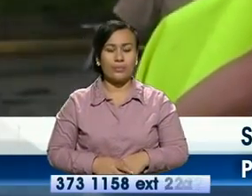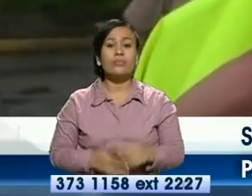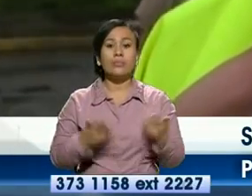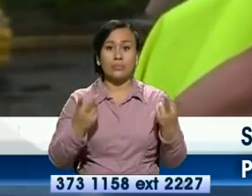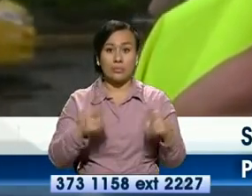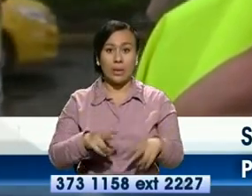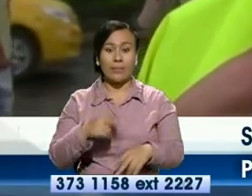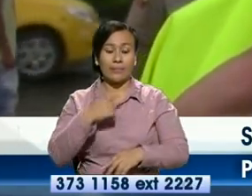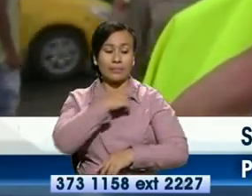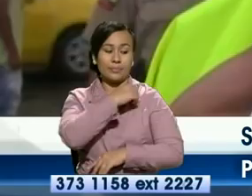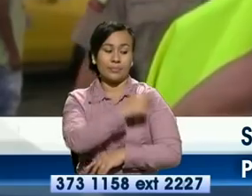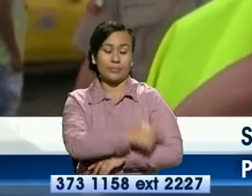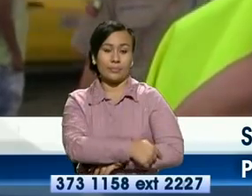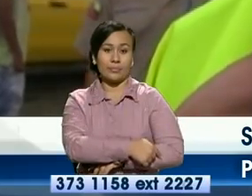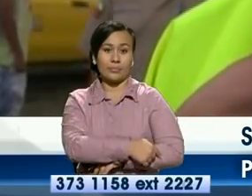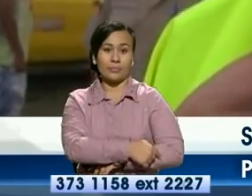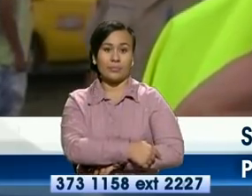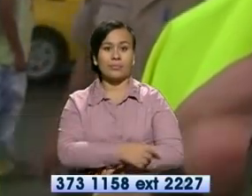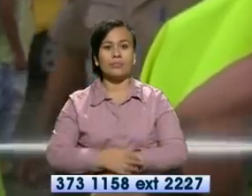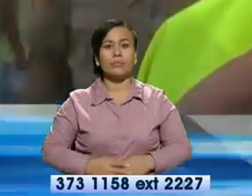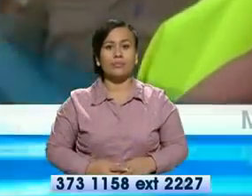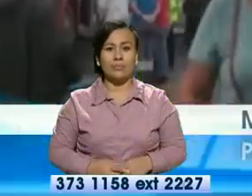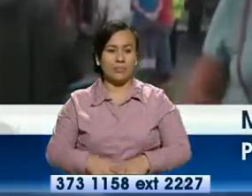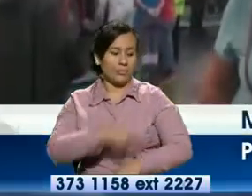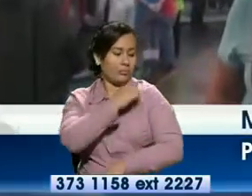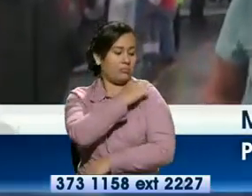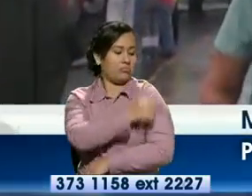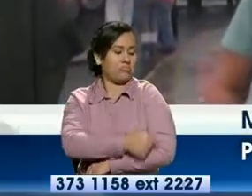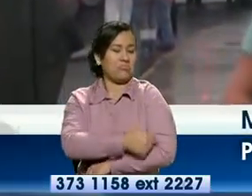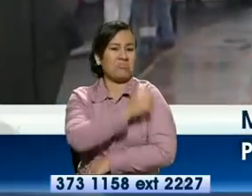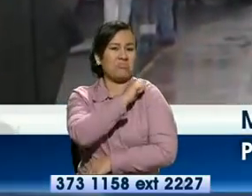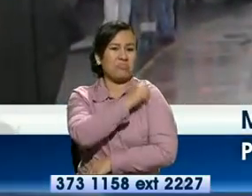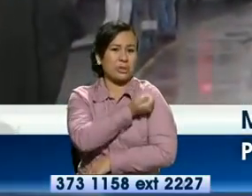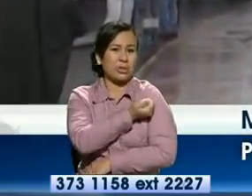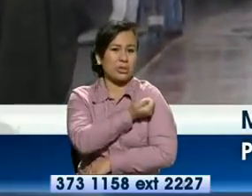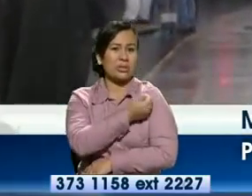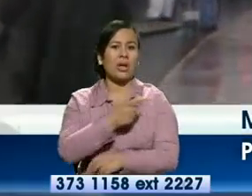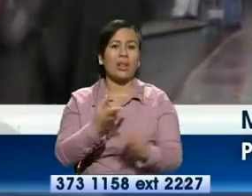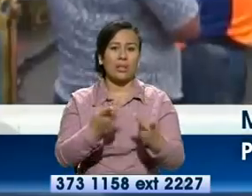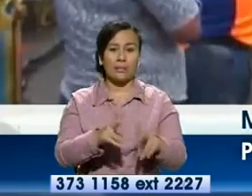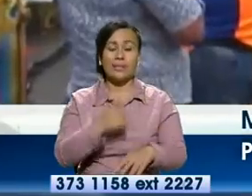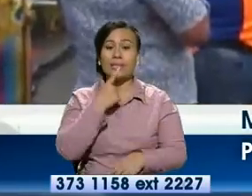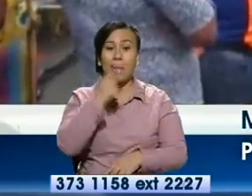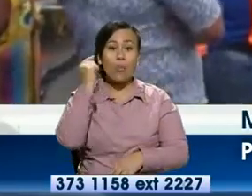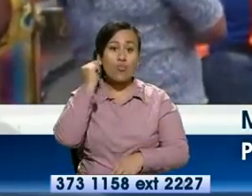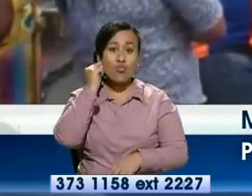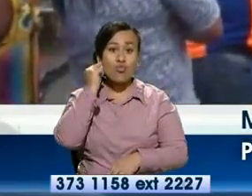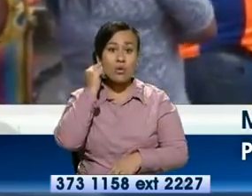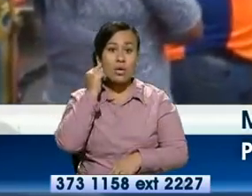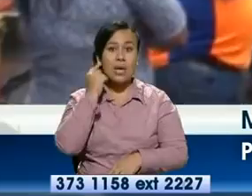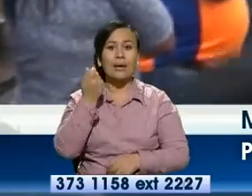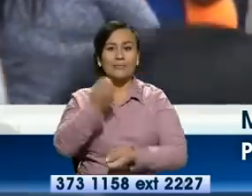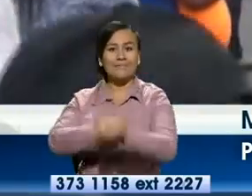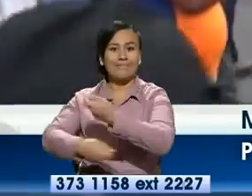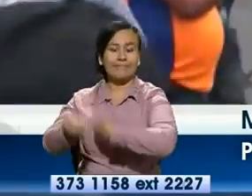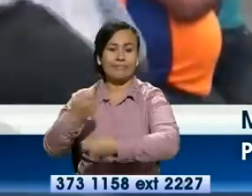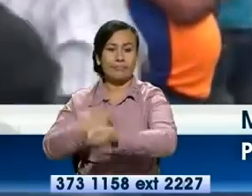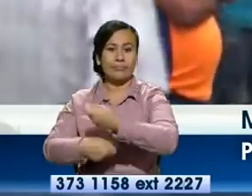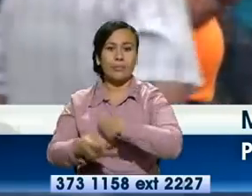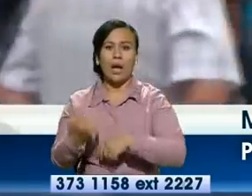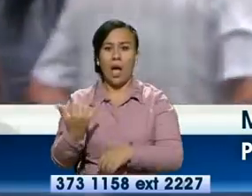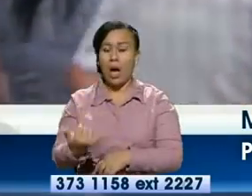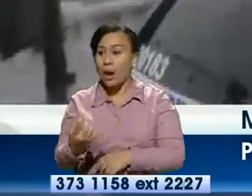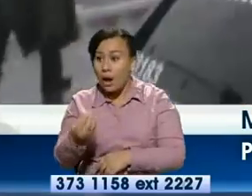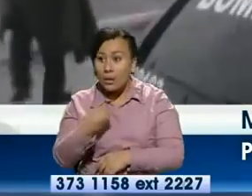el hombro, también se encuentra también un golpe. Extraoficialmente se decía que la fallecida era una comerciante que la